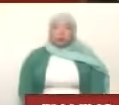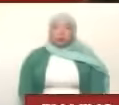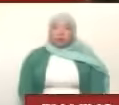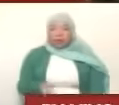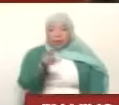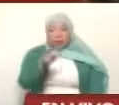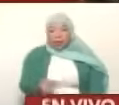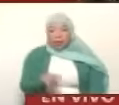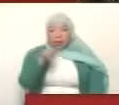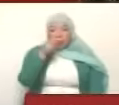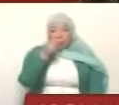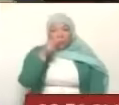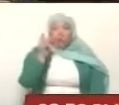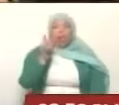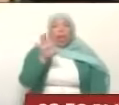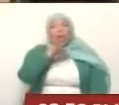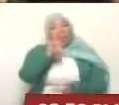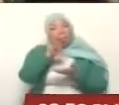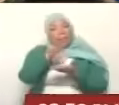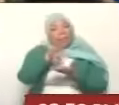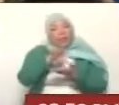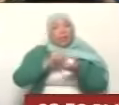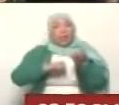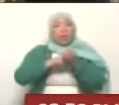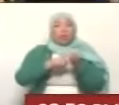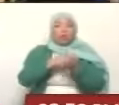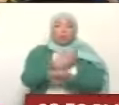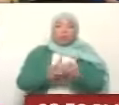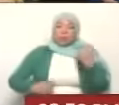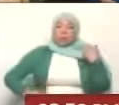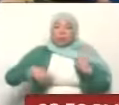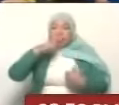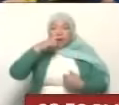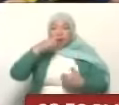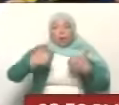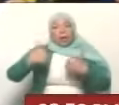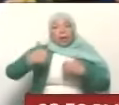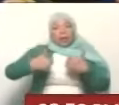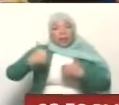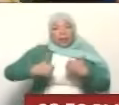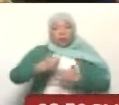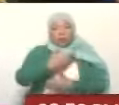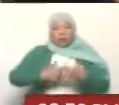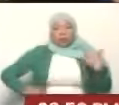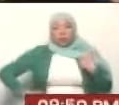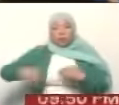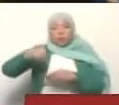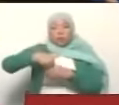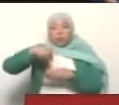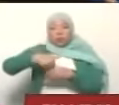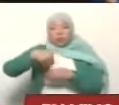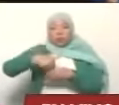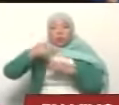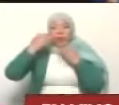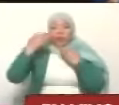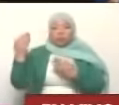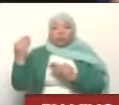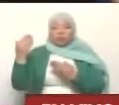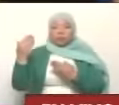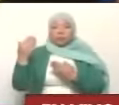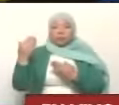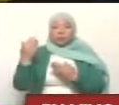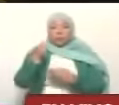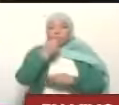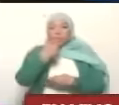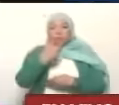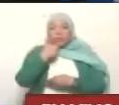Daniel González y Yander Contreras. Vengan al escenario, por favor. Aquí los tiene, presidente. De